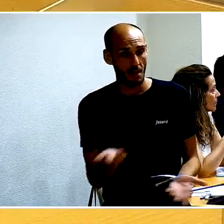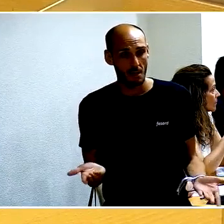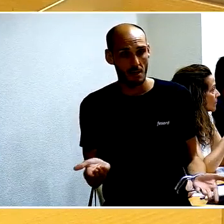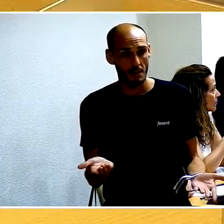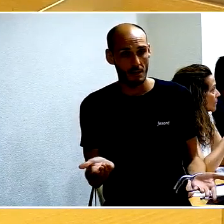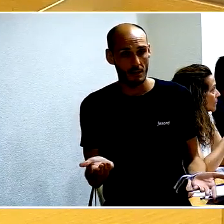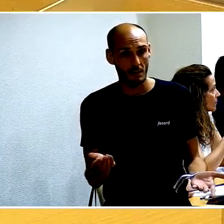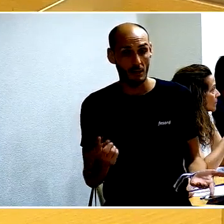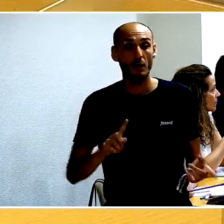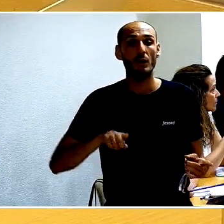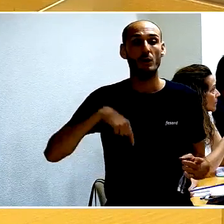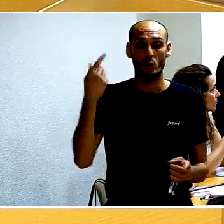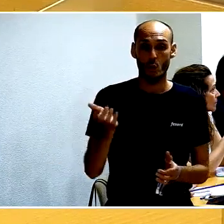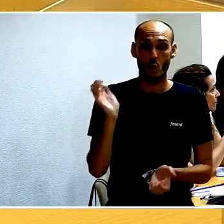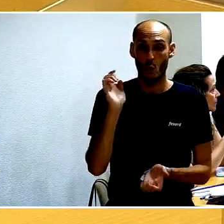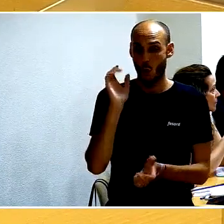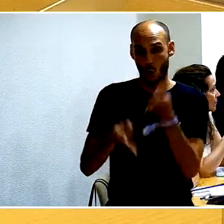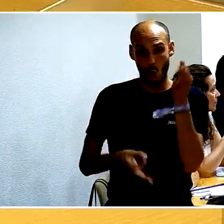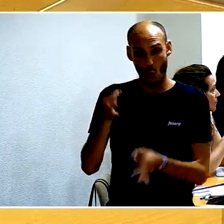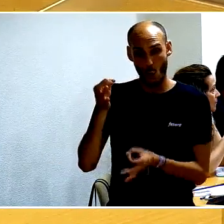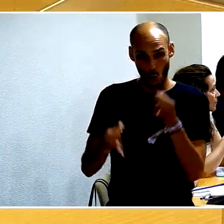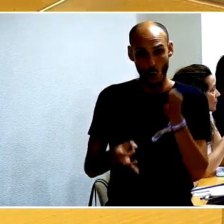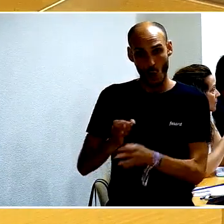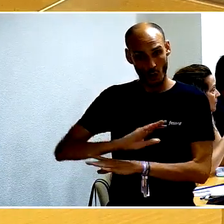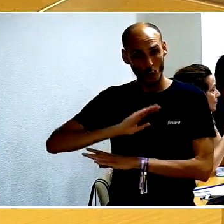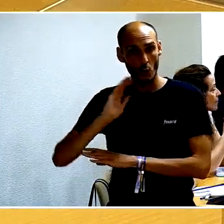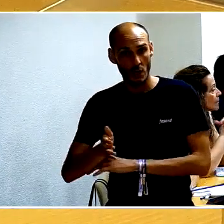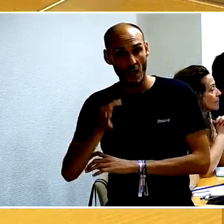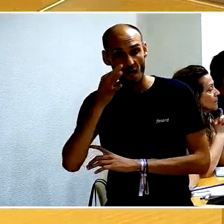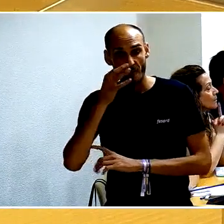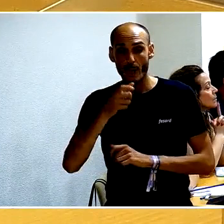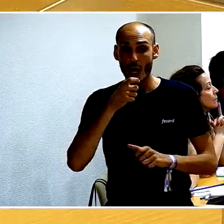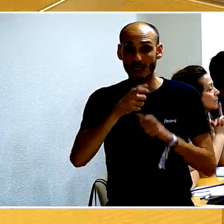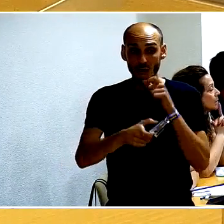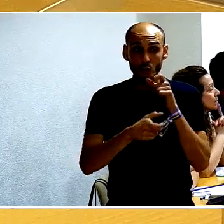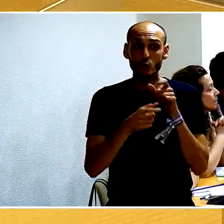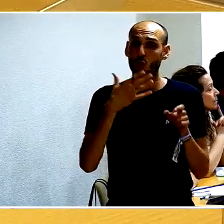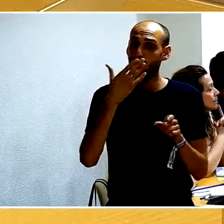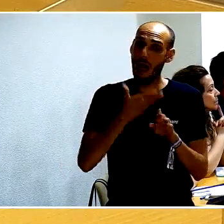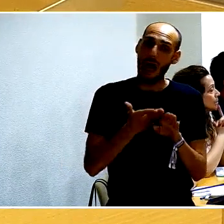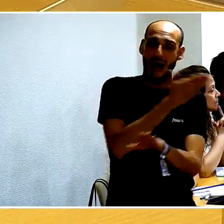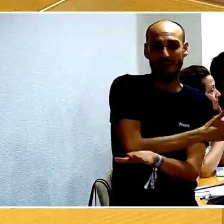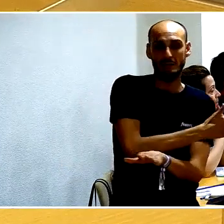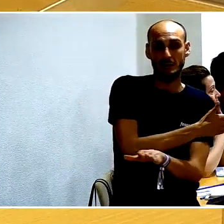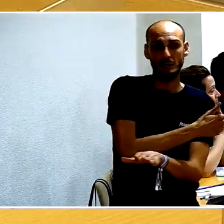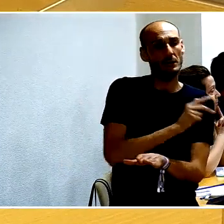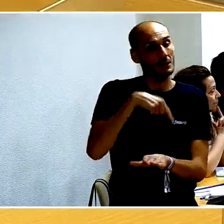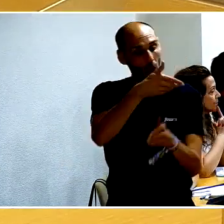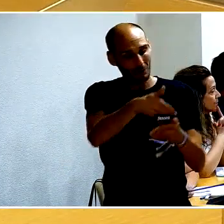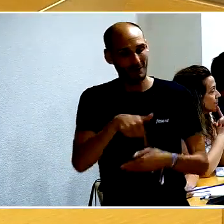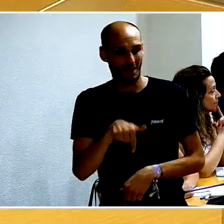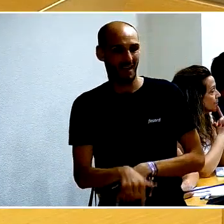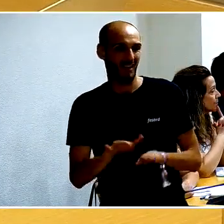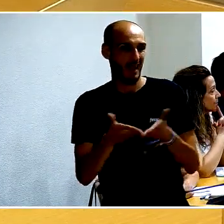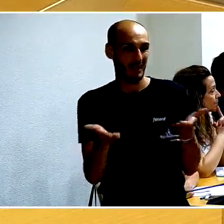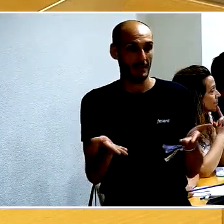juzgada y condenada, pero el insulto fue previo, fue anterior a que usted la trajera aquí para presentar un libro para otra cosa. No estamos hablando